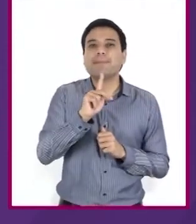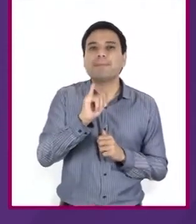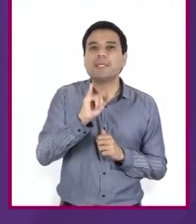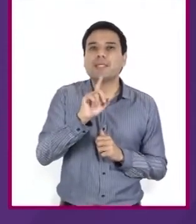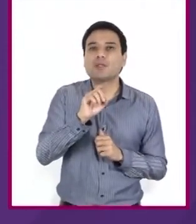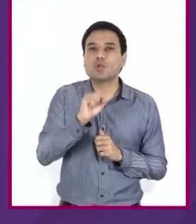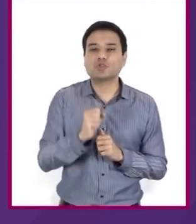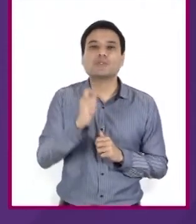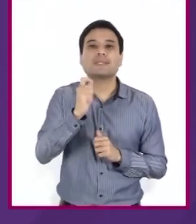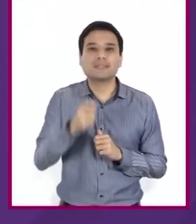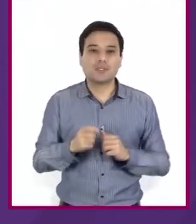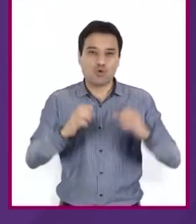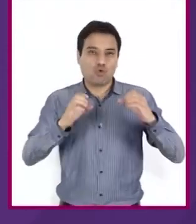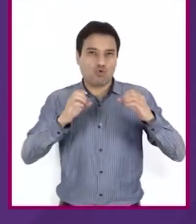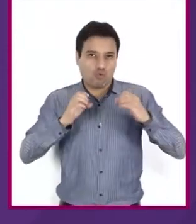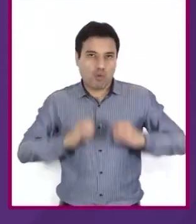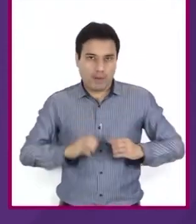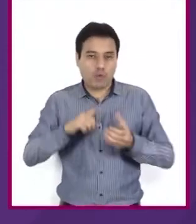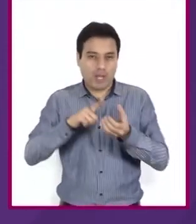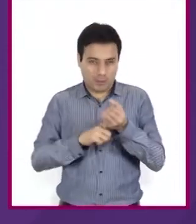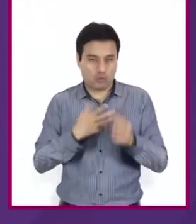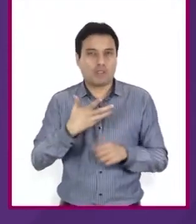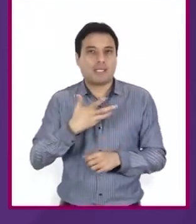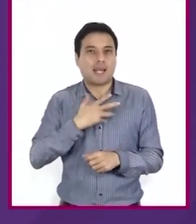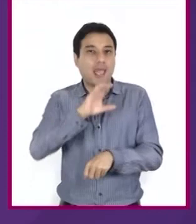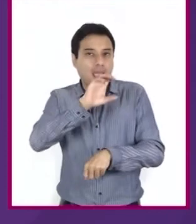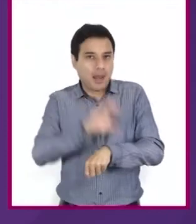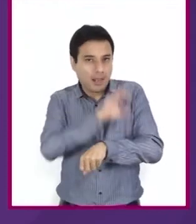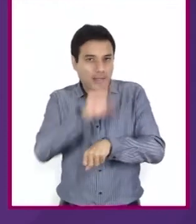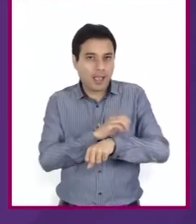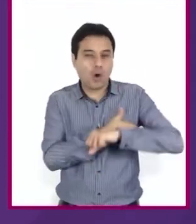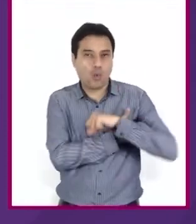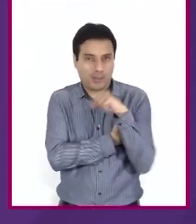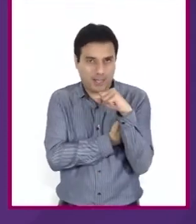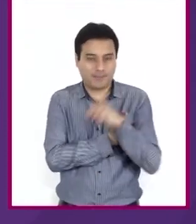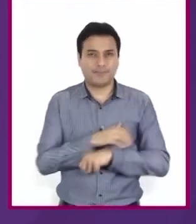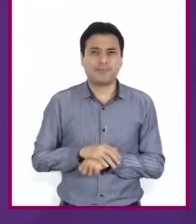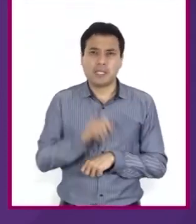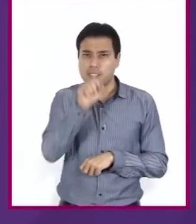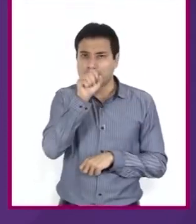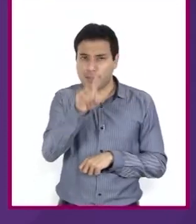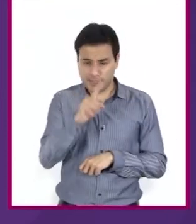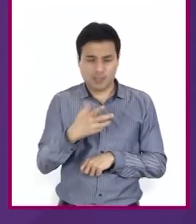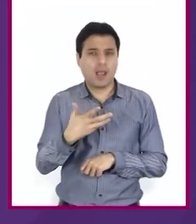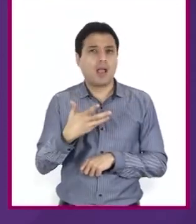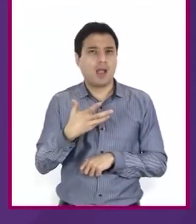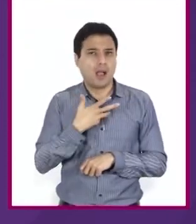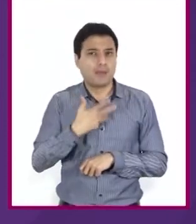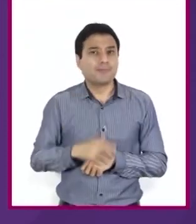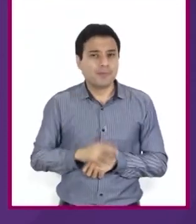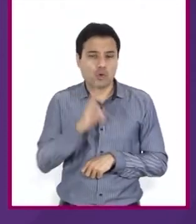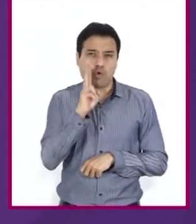de reserva del cuerpo y, al igual que los carbohidratos, también están compuestos principalmente por